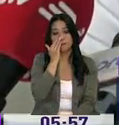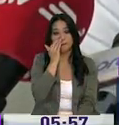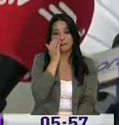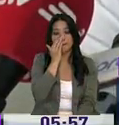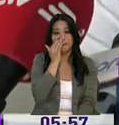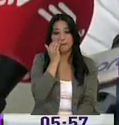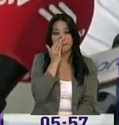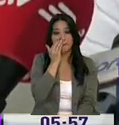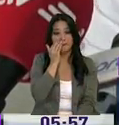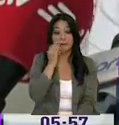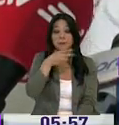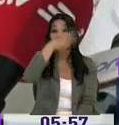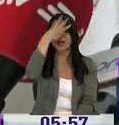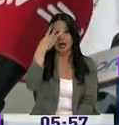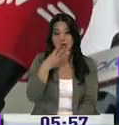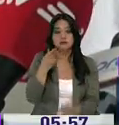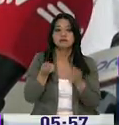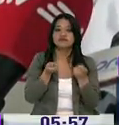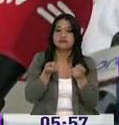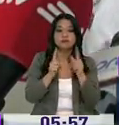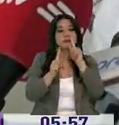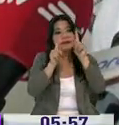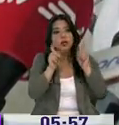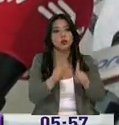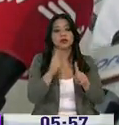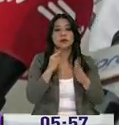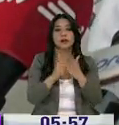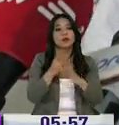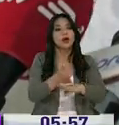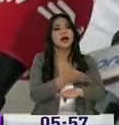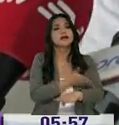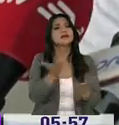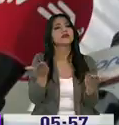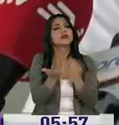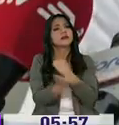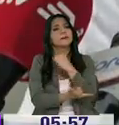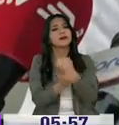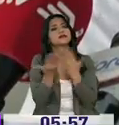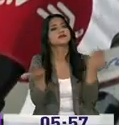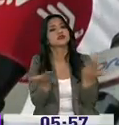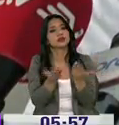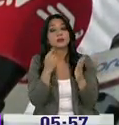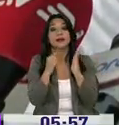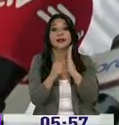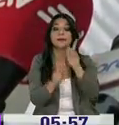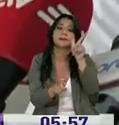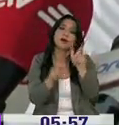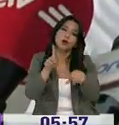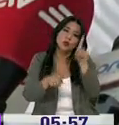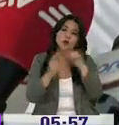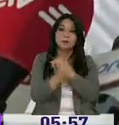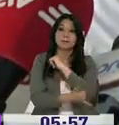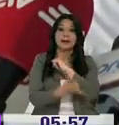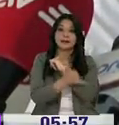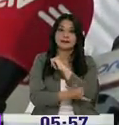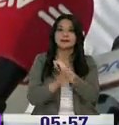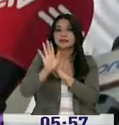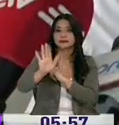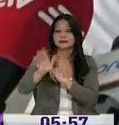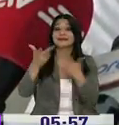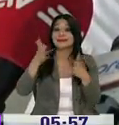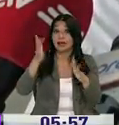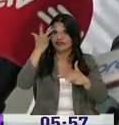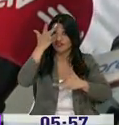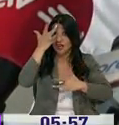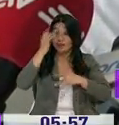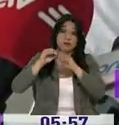indagar a los pasajeros si estuvieron en un país antes de venir, especialmente a los pasajeros que tienen ya en sus países un brote